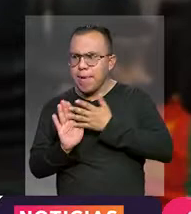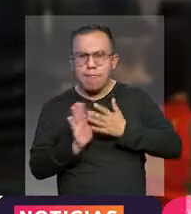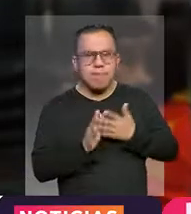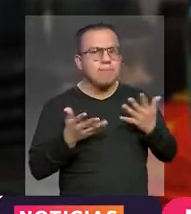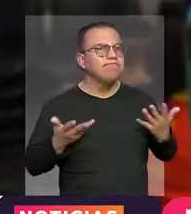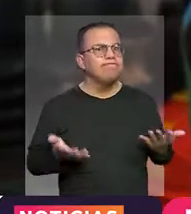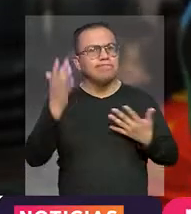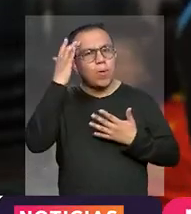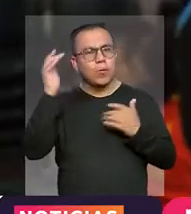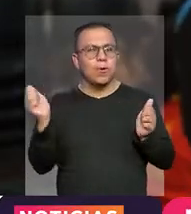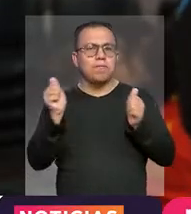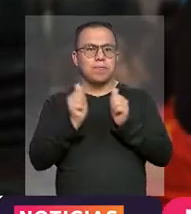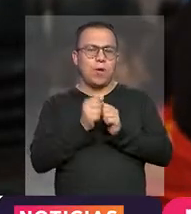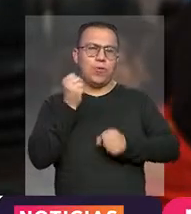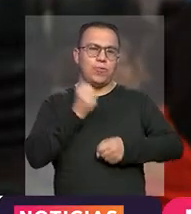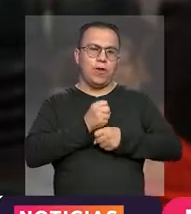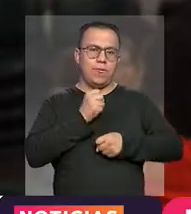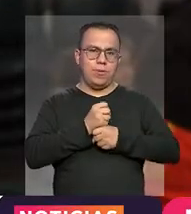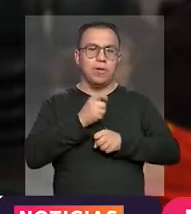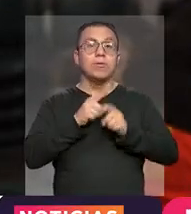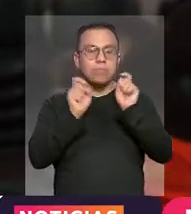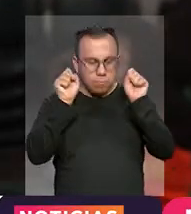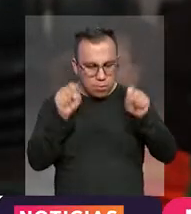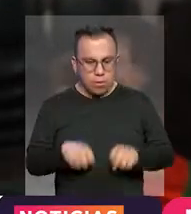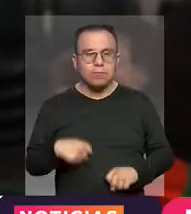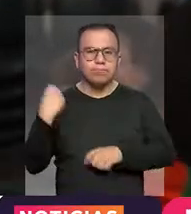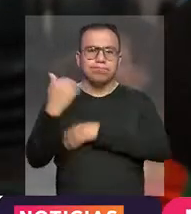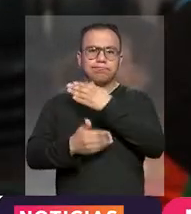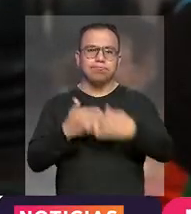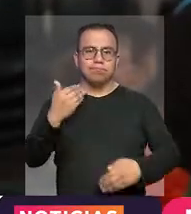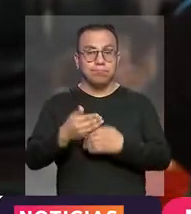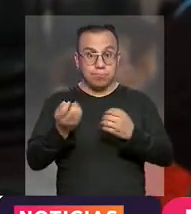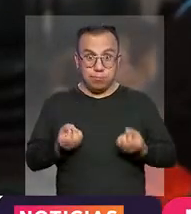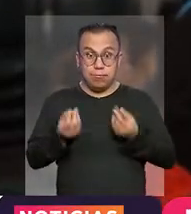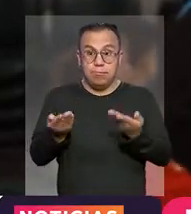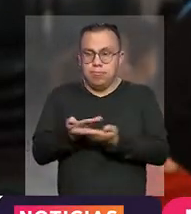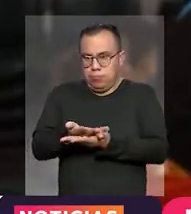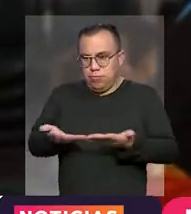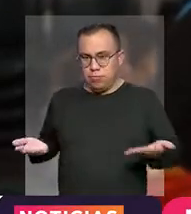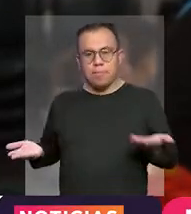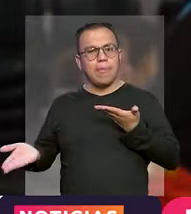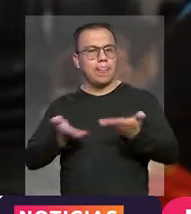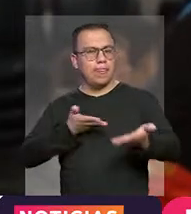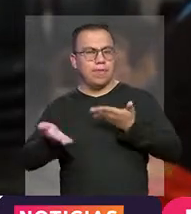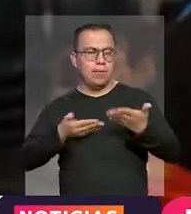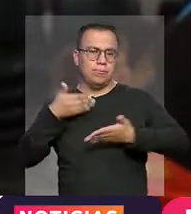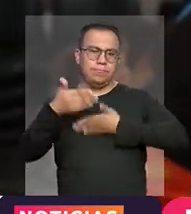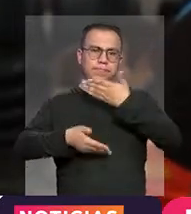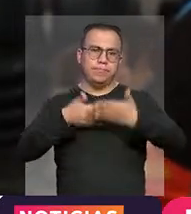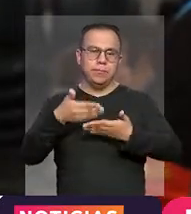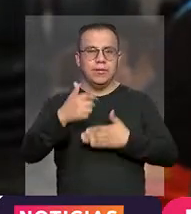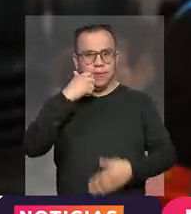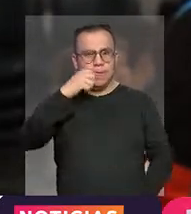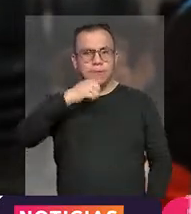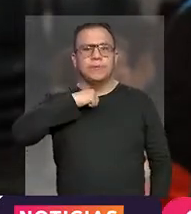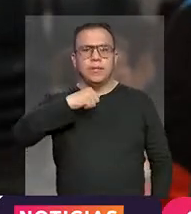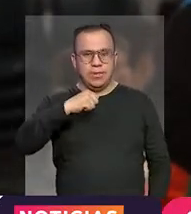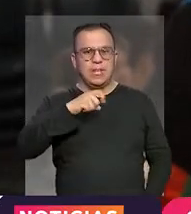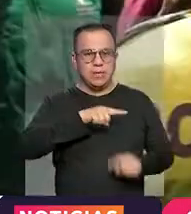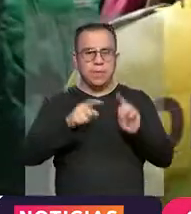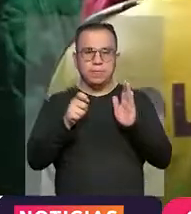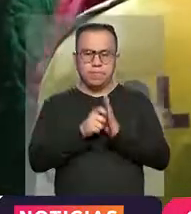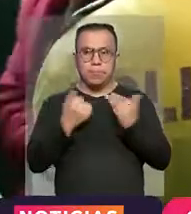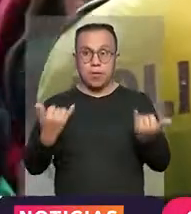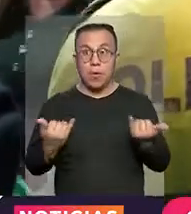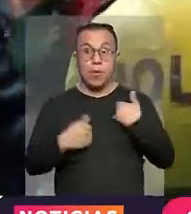haciendo acompañamientos o trabajo laboral y poder hacer la oferta de servicios o el restablecimiento de derechos en los casos que así lo